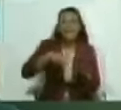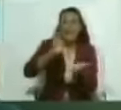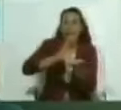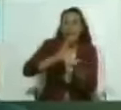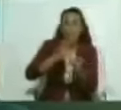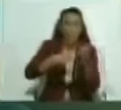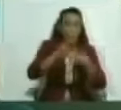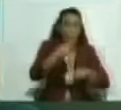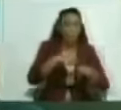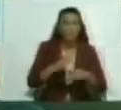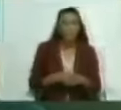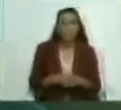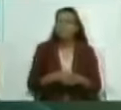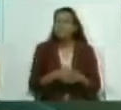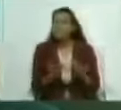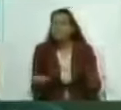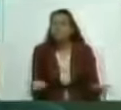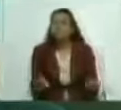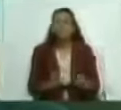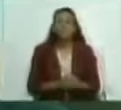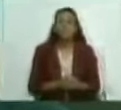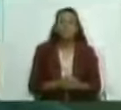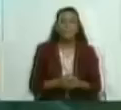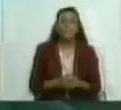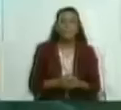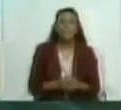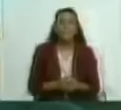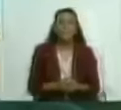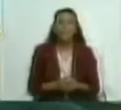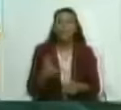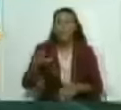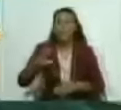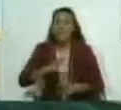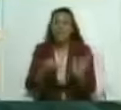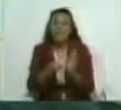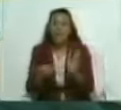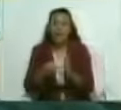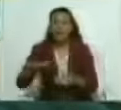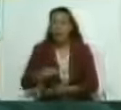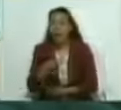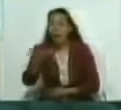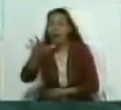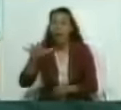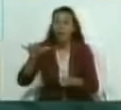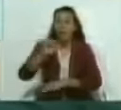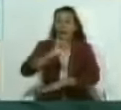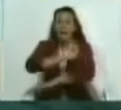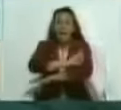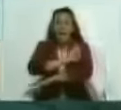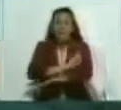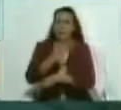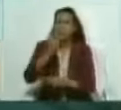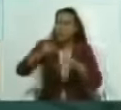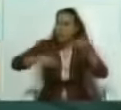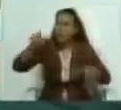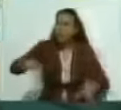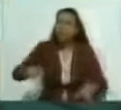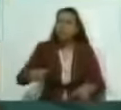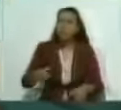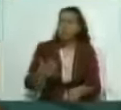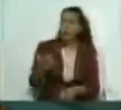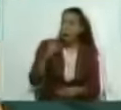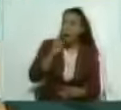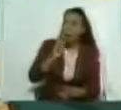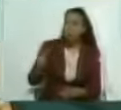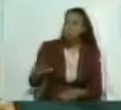cercanos, algunos centros pues también religiosos, el Ávila, donde suben muchos caraqueños en